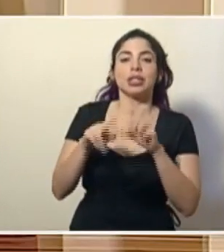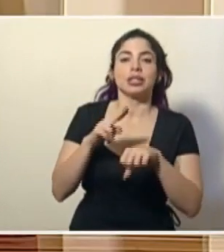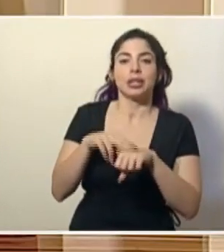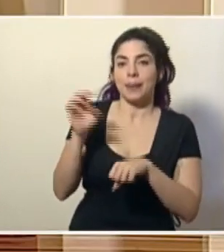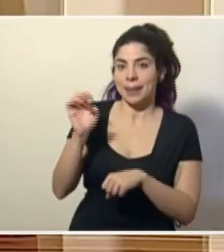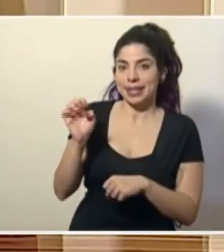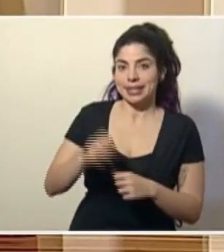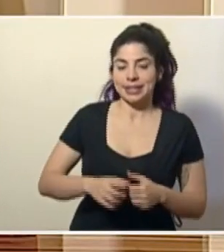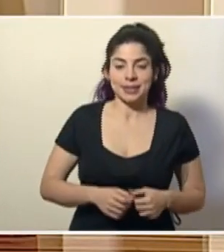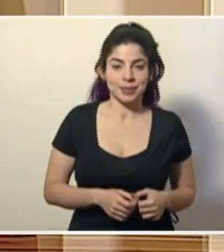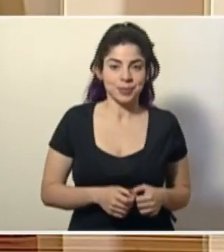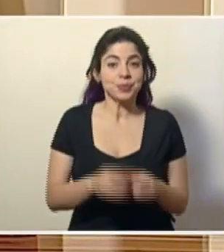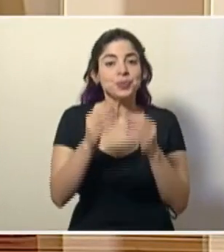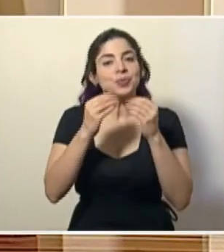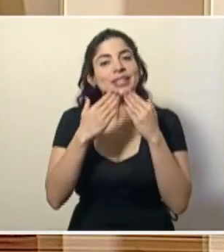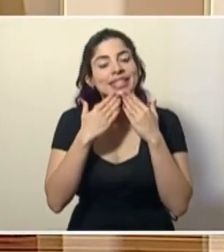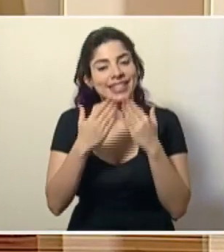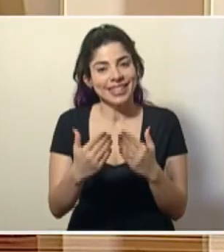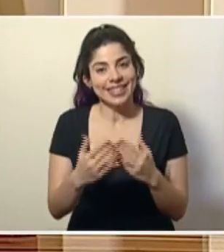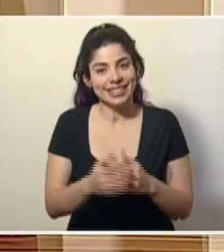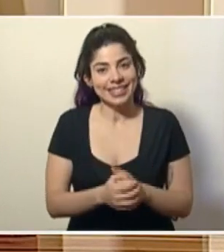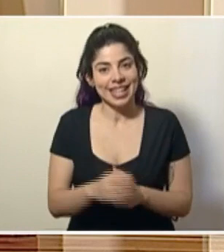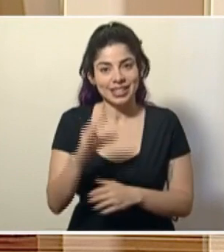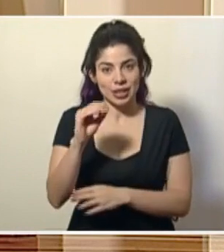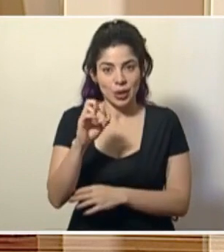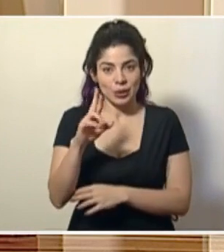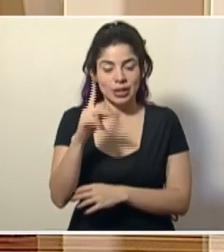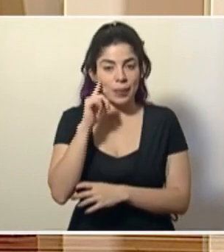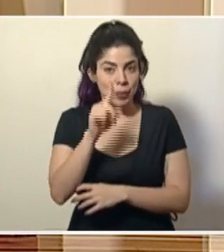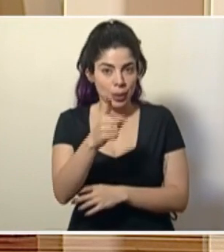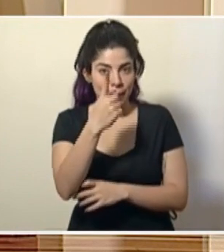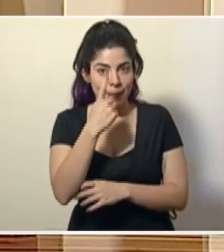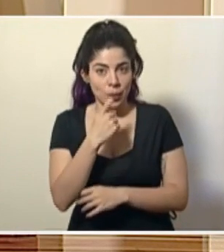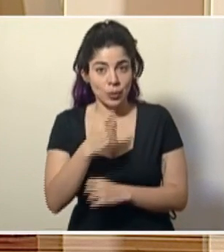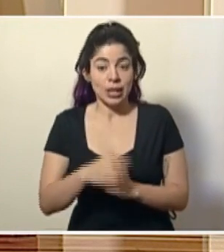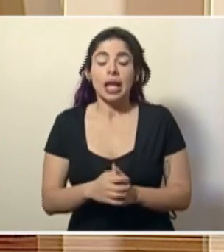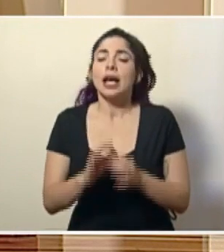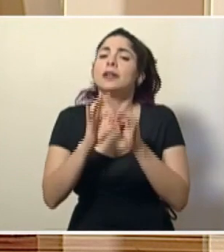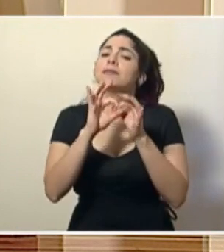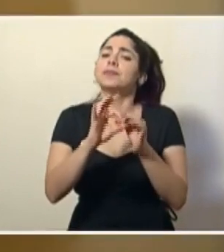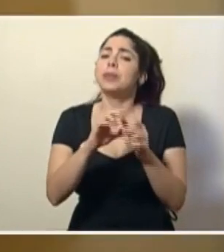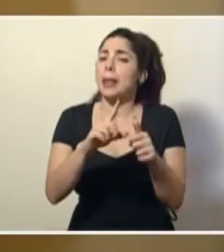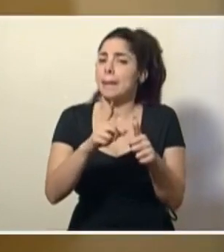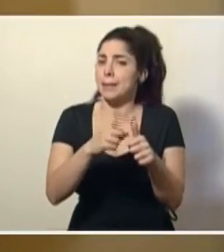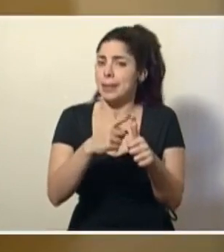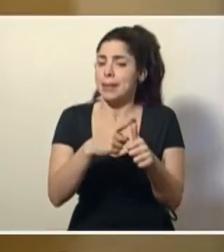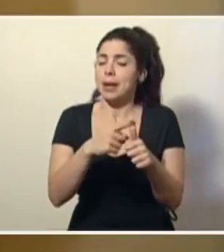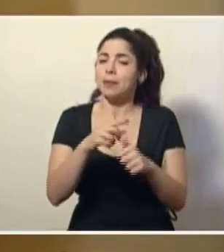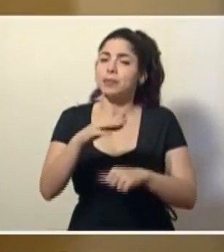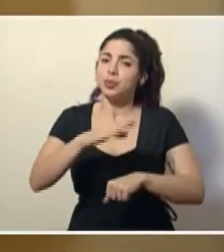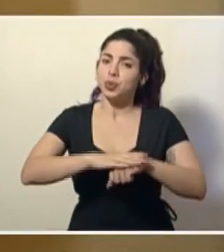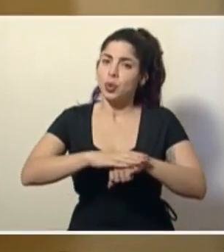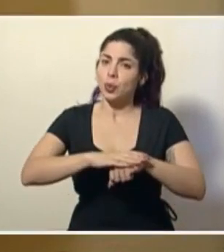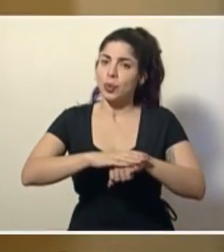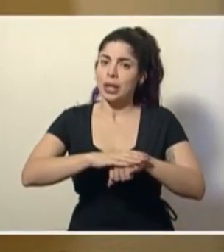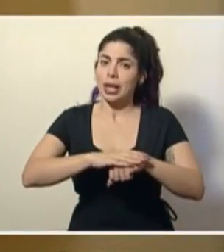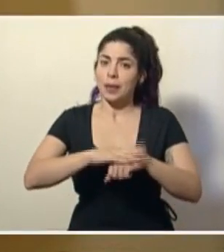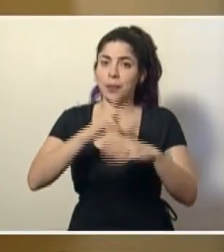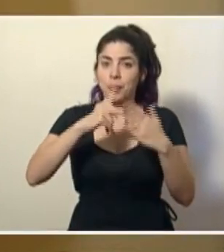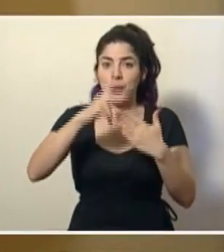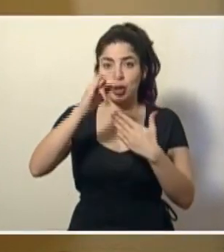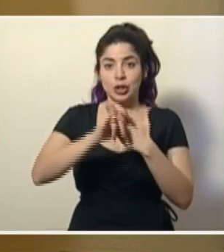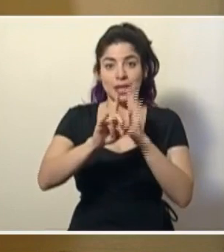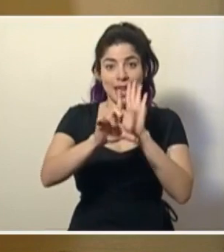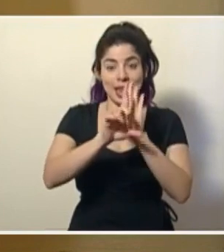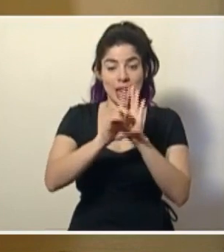Nacional de Emergencia. Muchísimas gracias, don Oscar, por su pregunta. En relación con la primera, sobre el